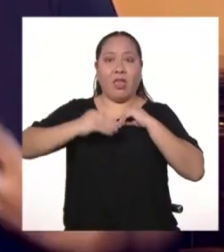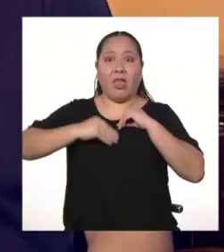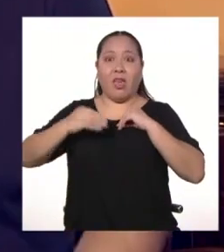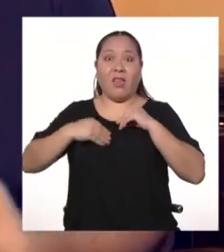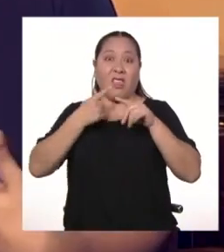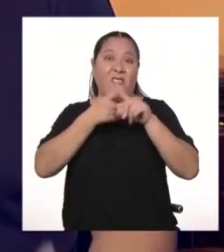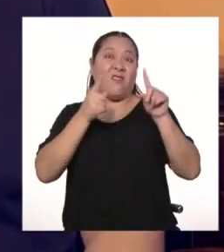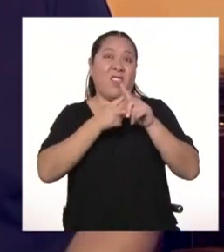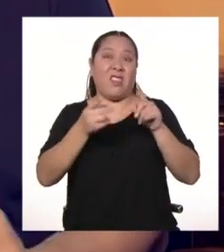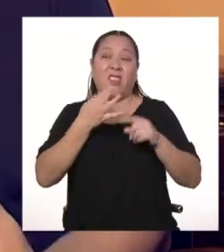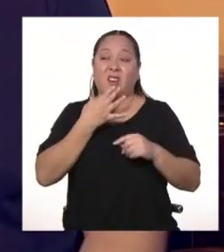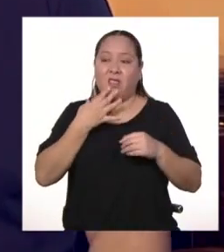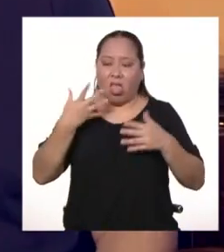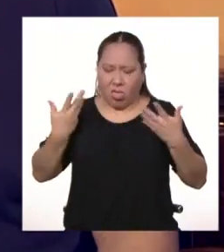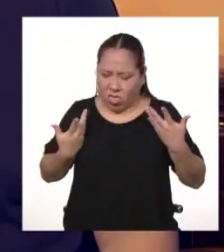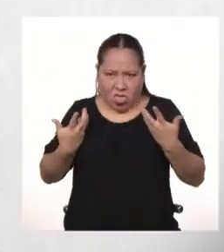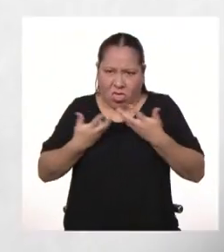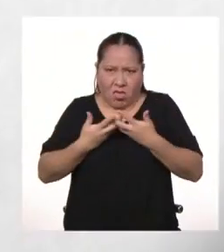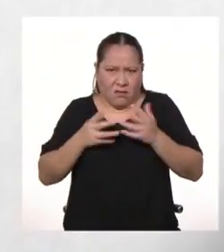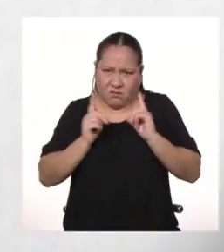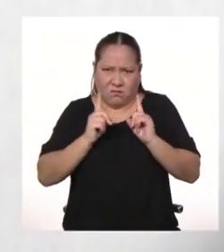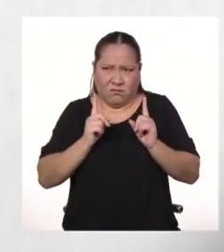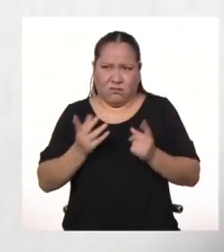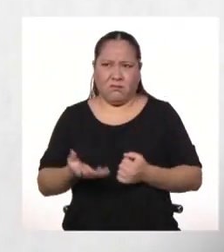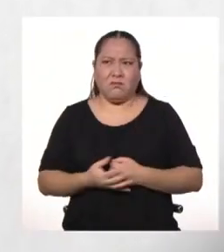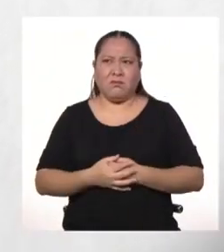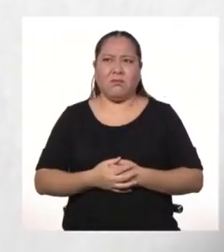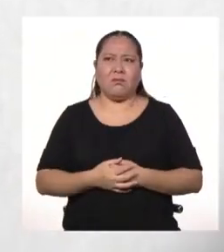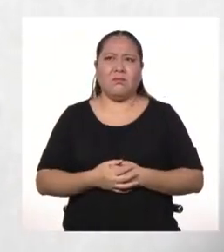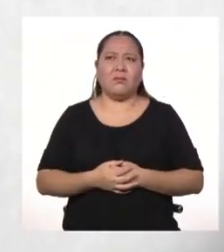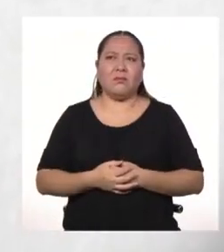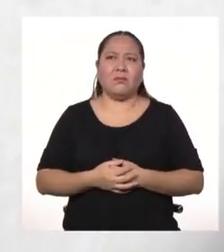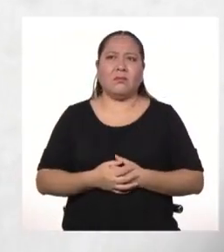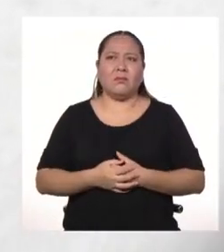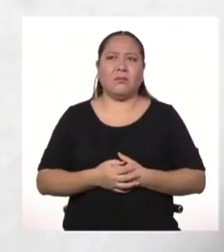distinto color que no hacían juego uno con el otro.